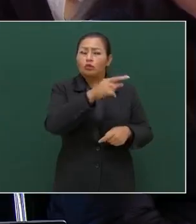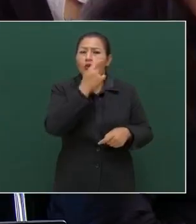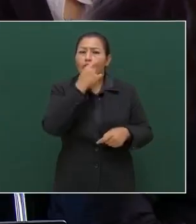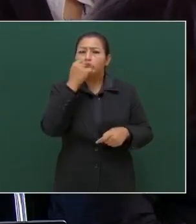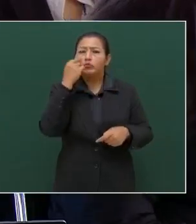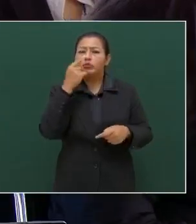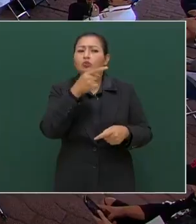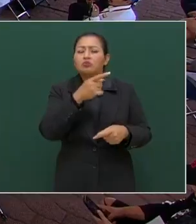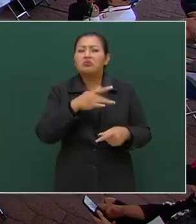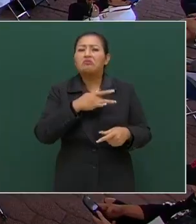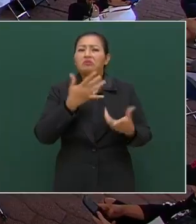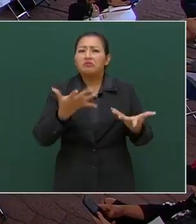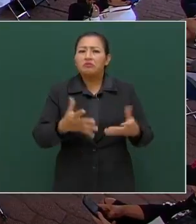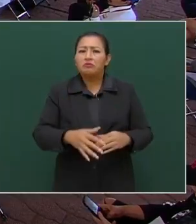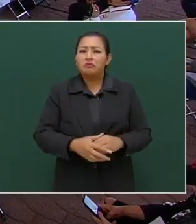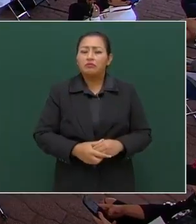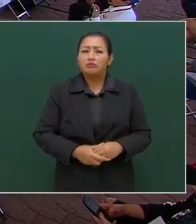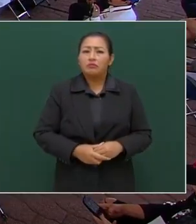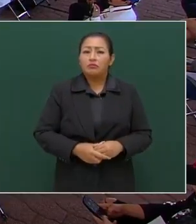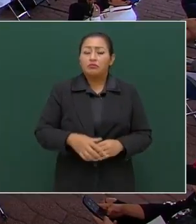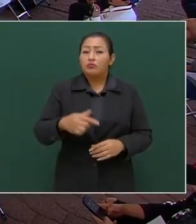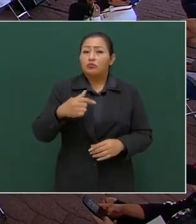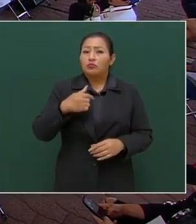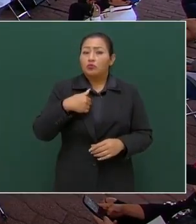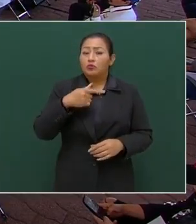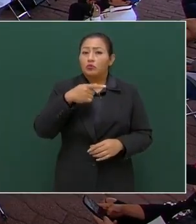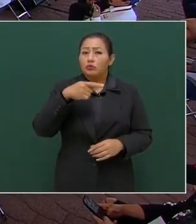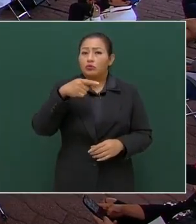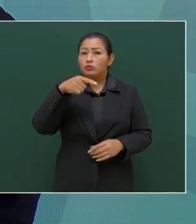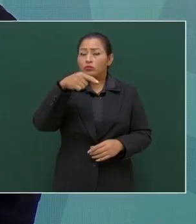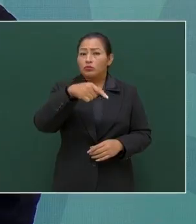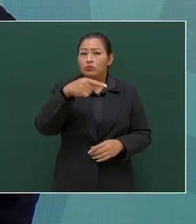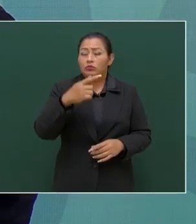este sentido. No tengo